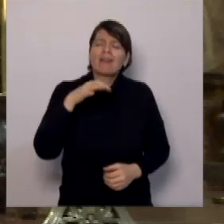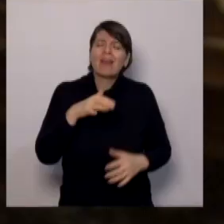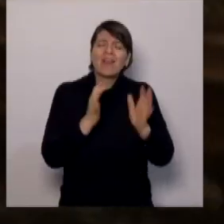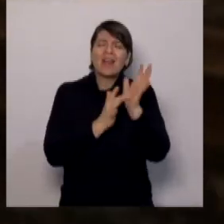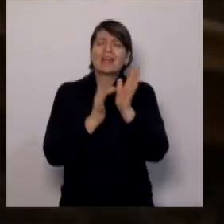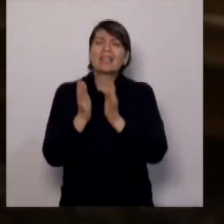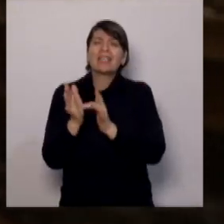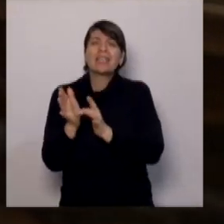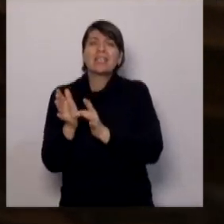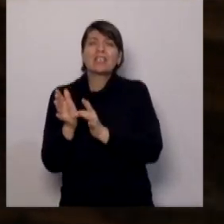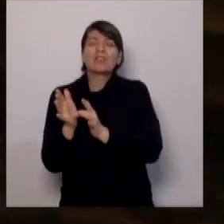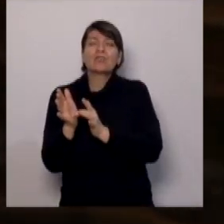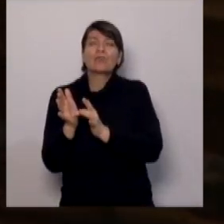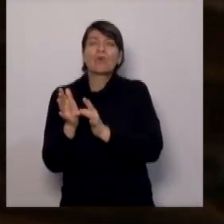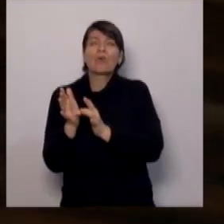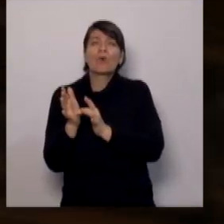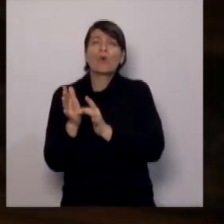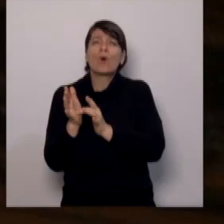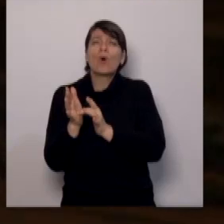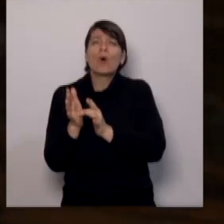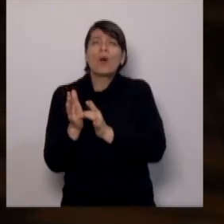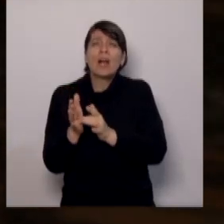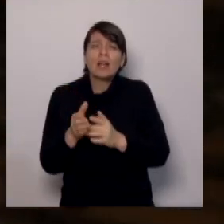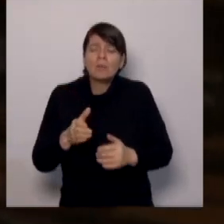Sangre de Cristo,